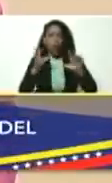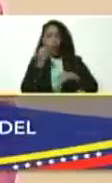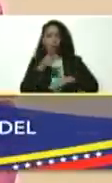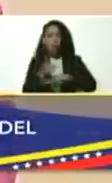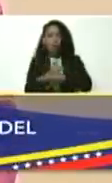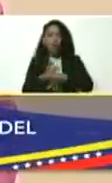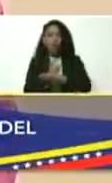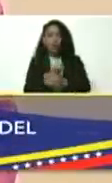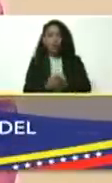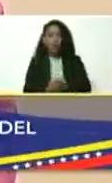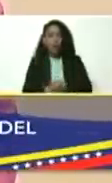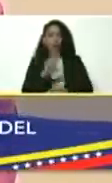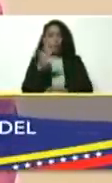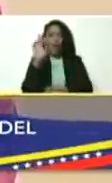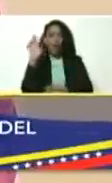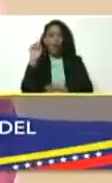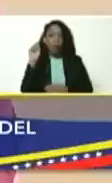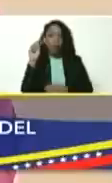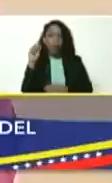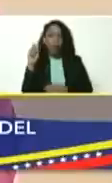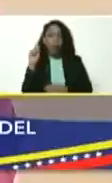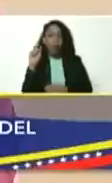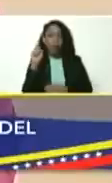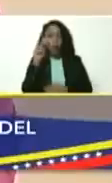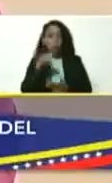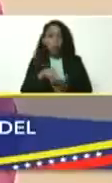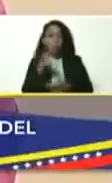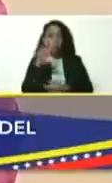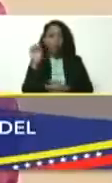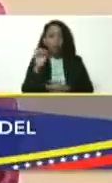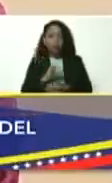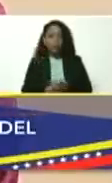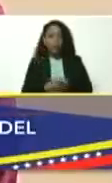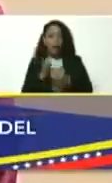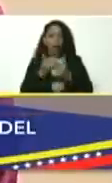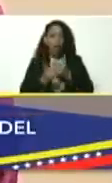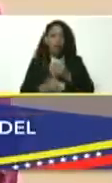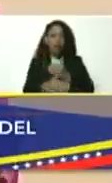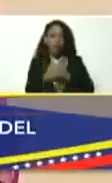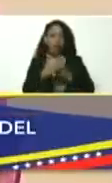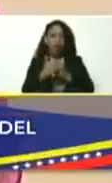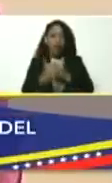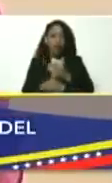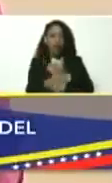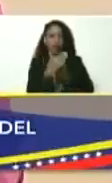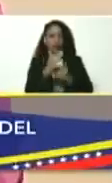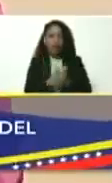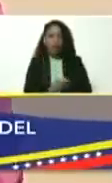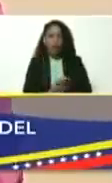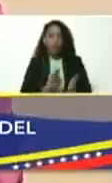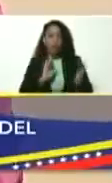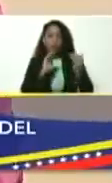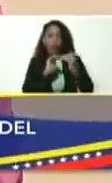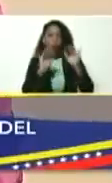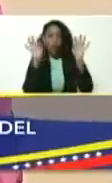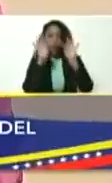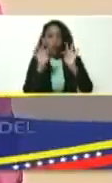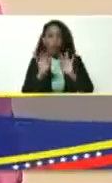las 3 erres puntones 2030 a avanzar a avanzar igualmente